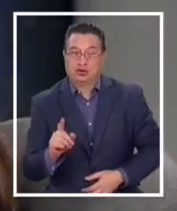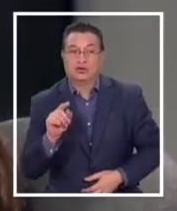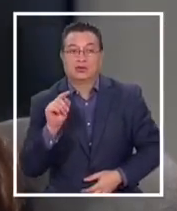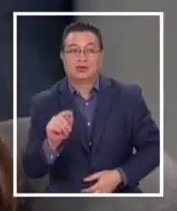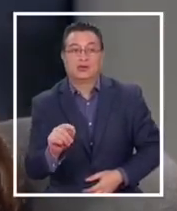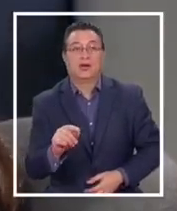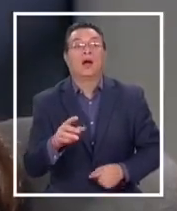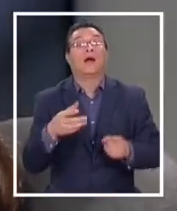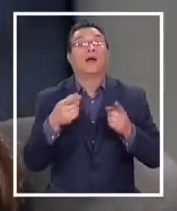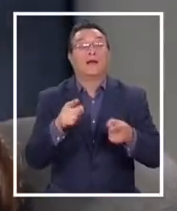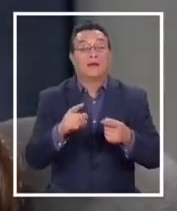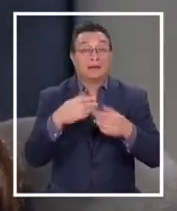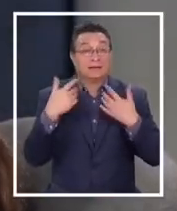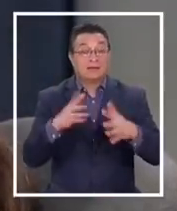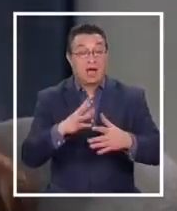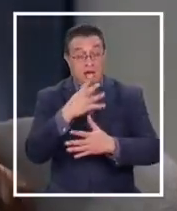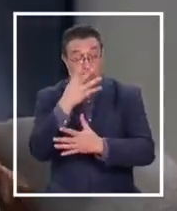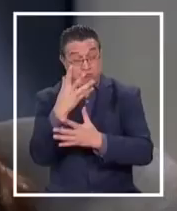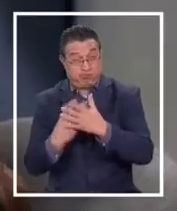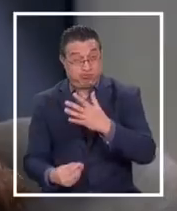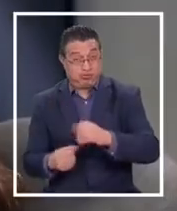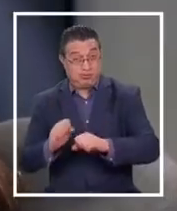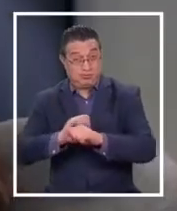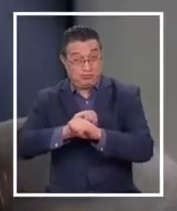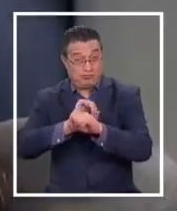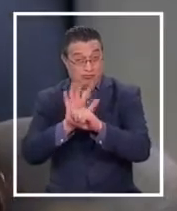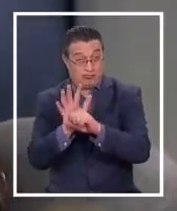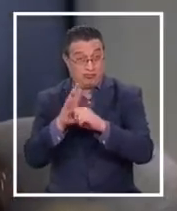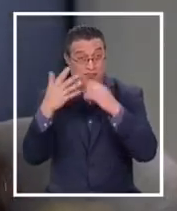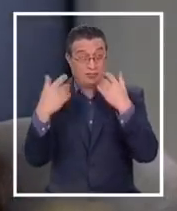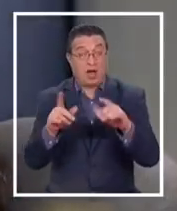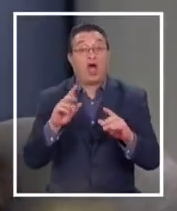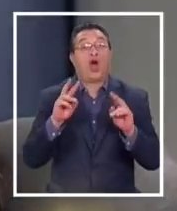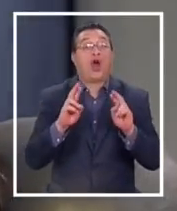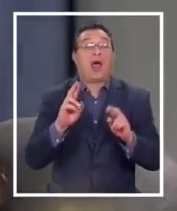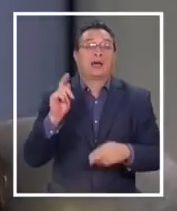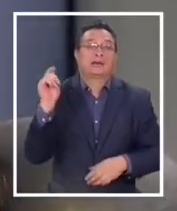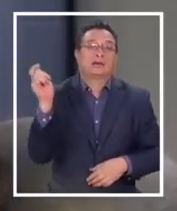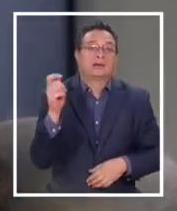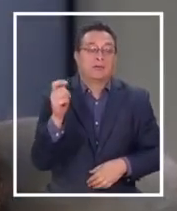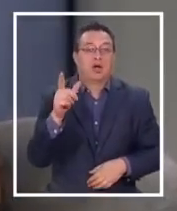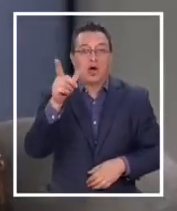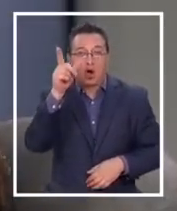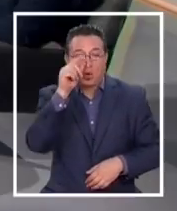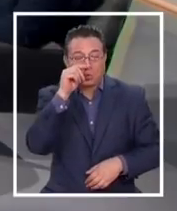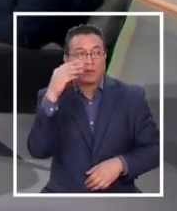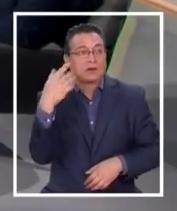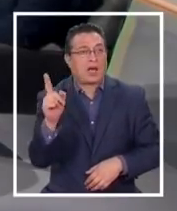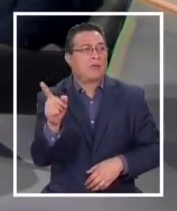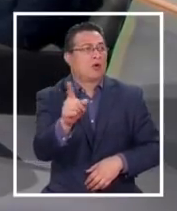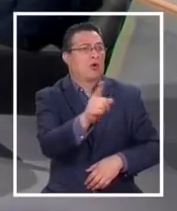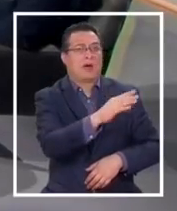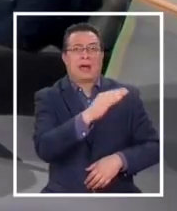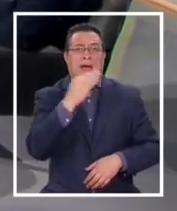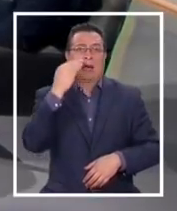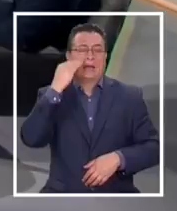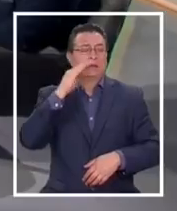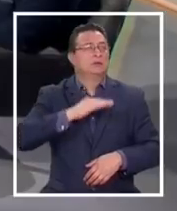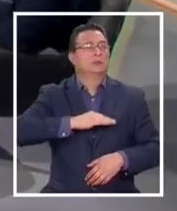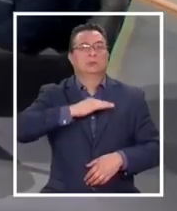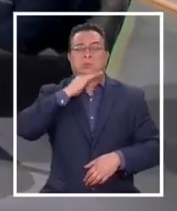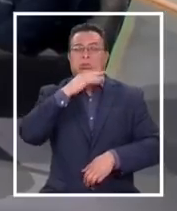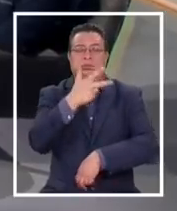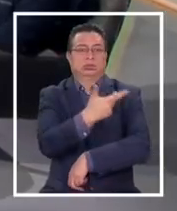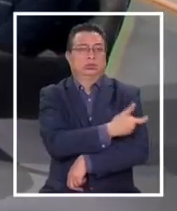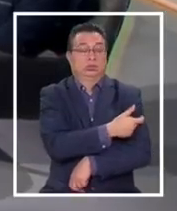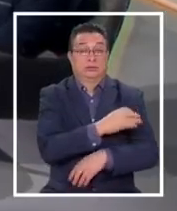logremos superar esta pandemia y estemos por ahí por los meses, esperemos, de septiembre, octubre, ya con la población casi por completo vacunada, ¿no es